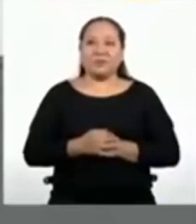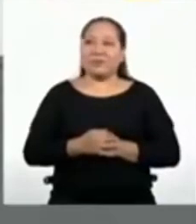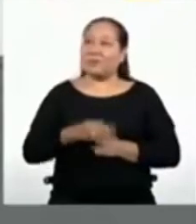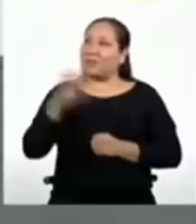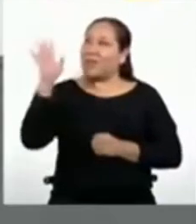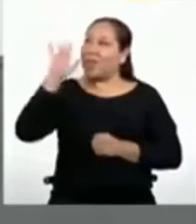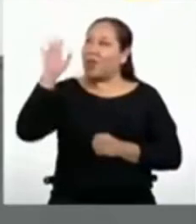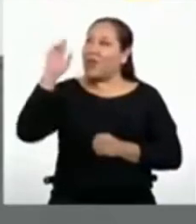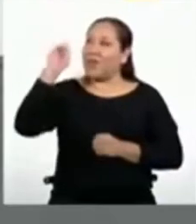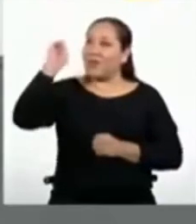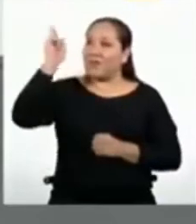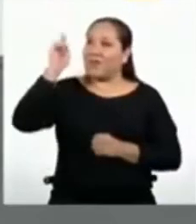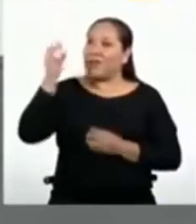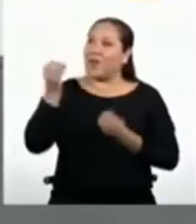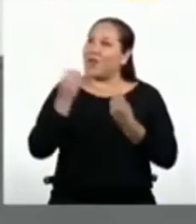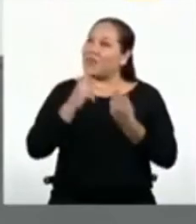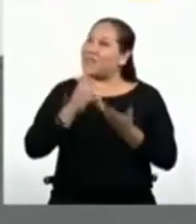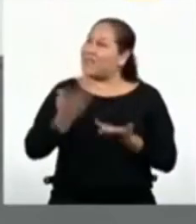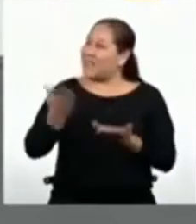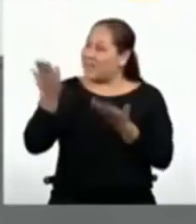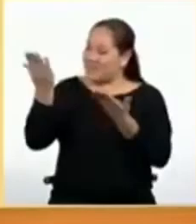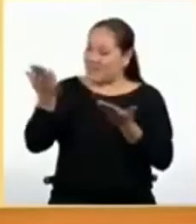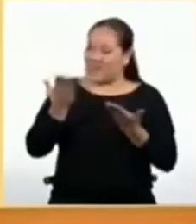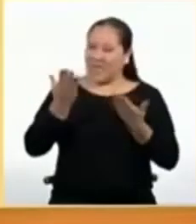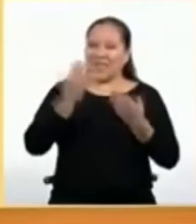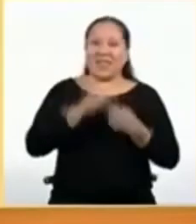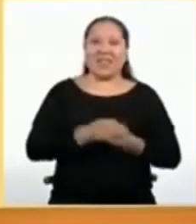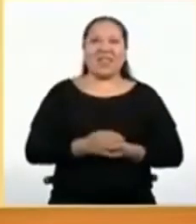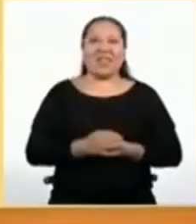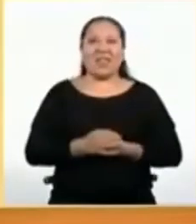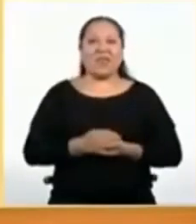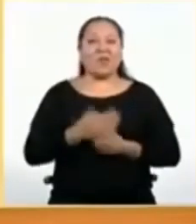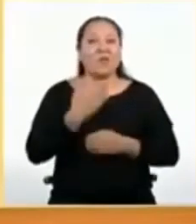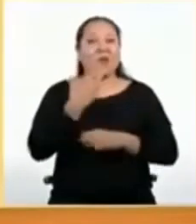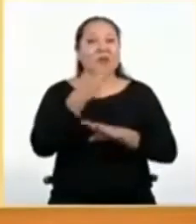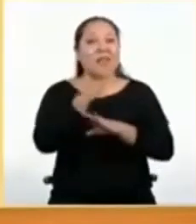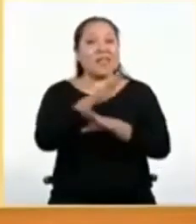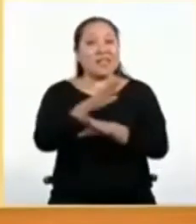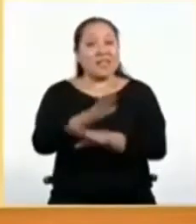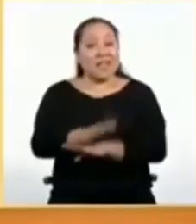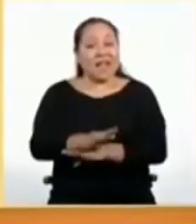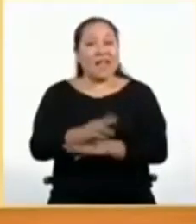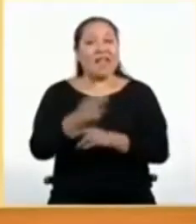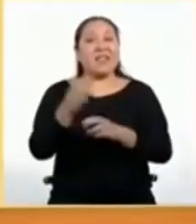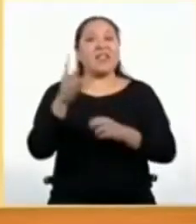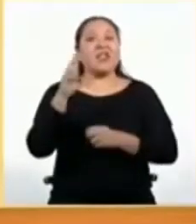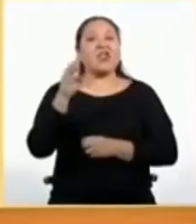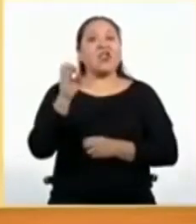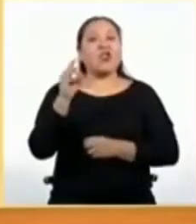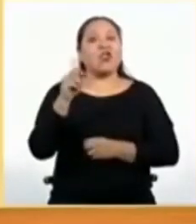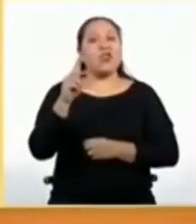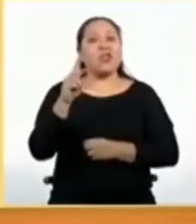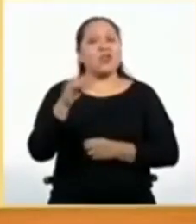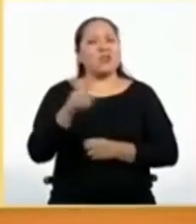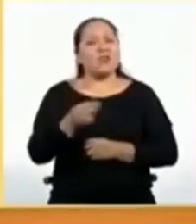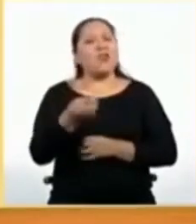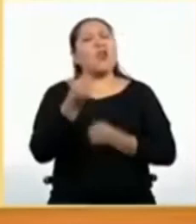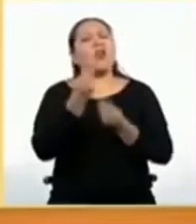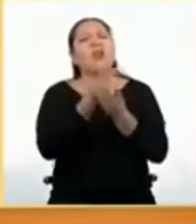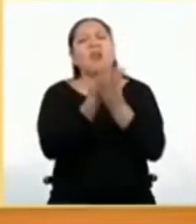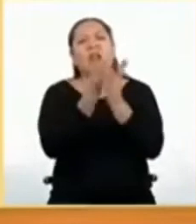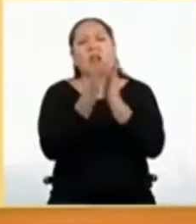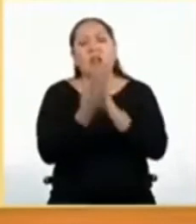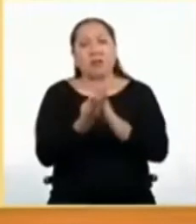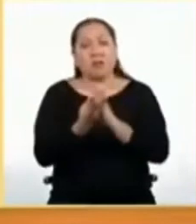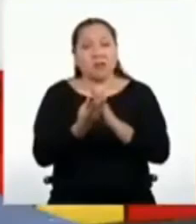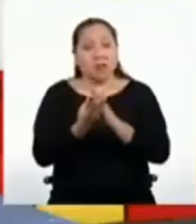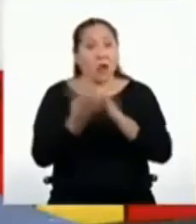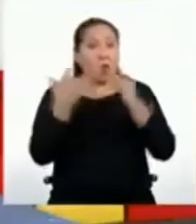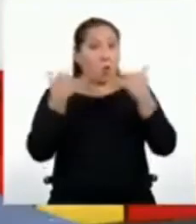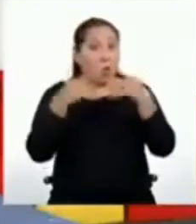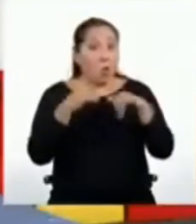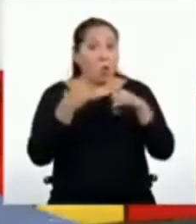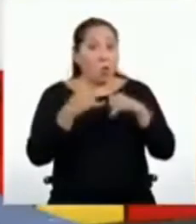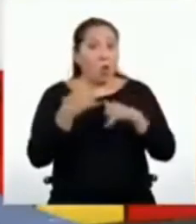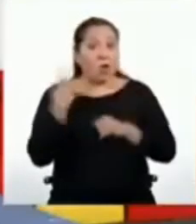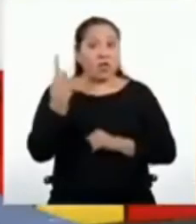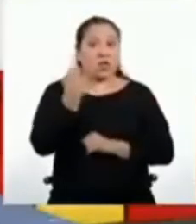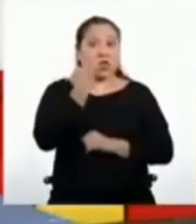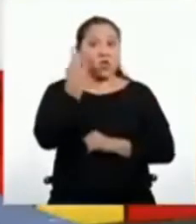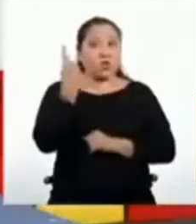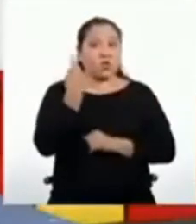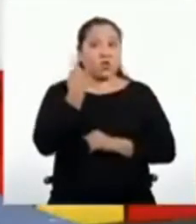¡Hola, profesora! ¿Cómo está? ¡Bienvenida al programa! Buenas tardes, Rodrigo. ¿Qué haces con esas cartas? ¿Juegas solitario?